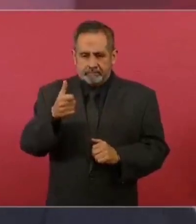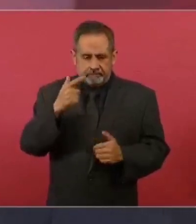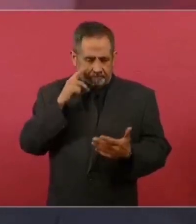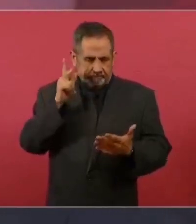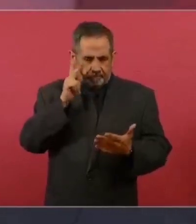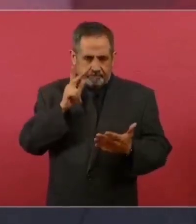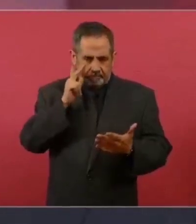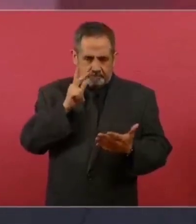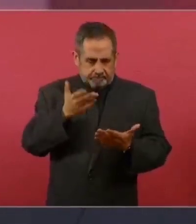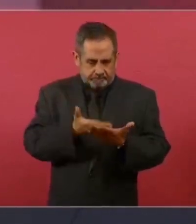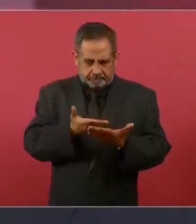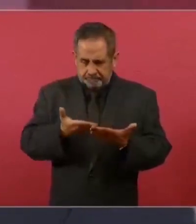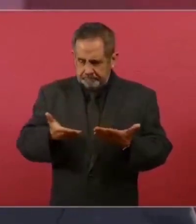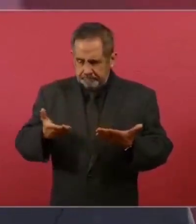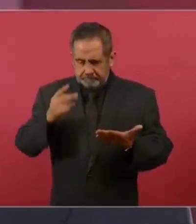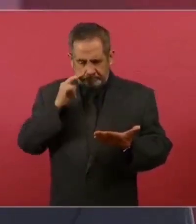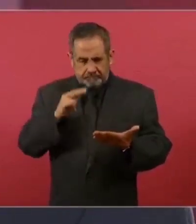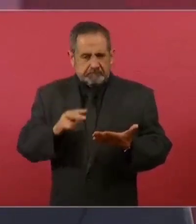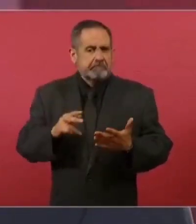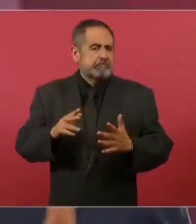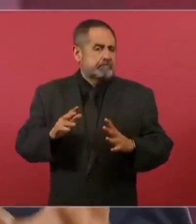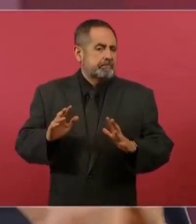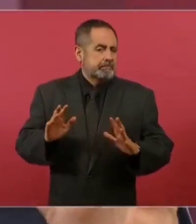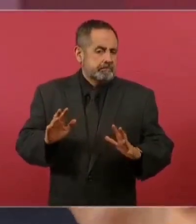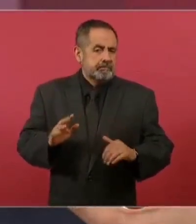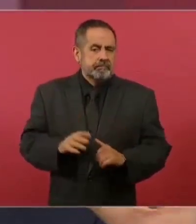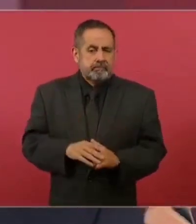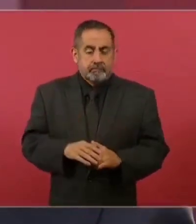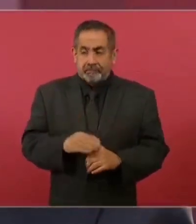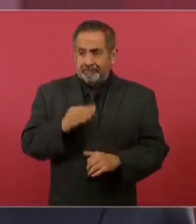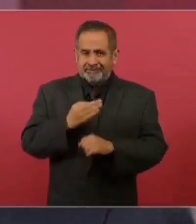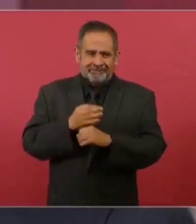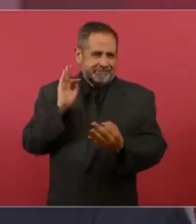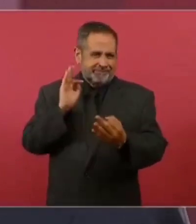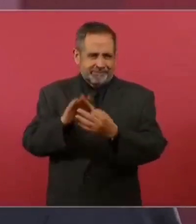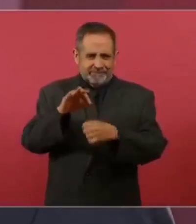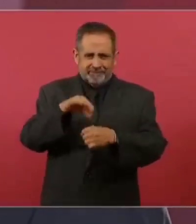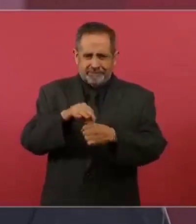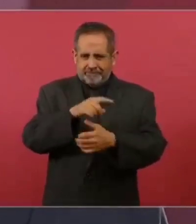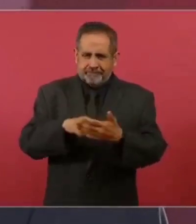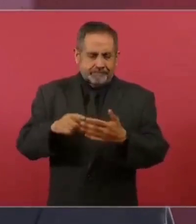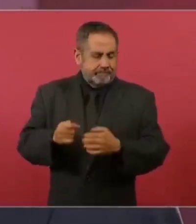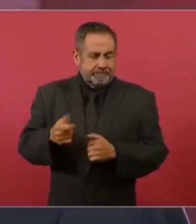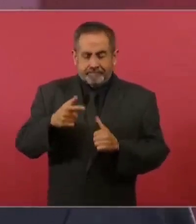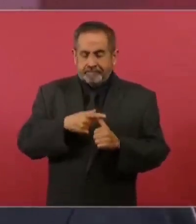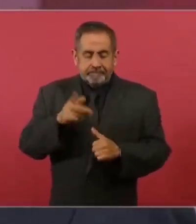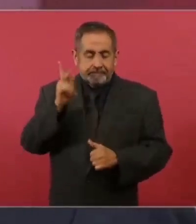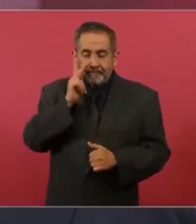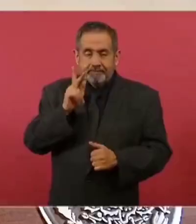elementos, y más en esta temporada